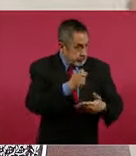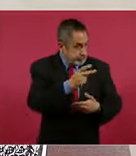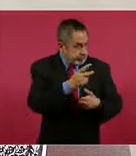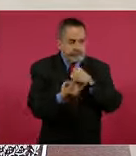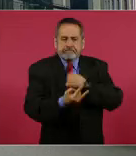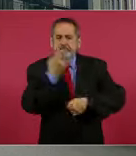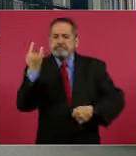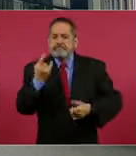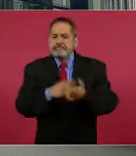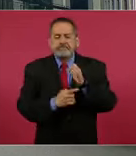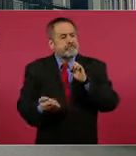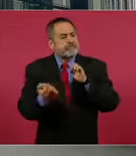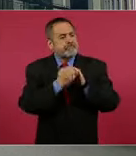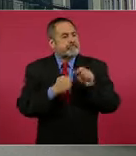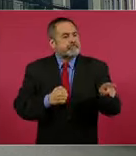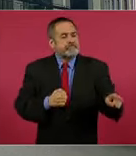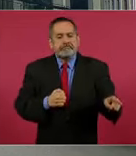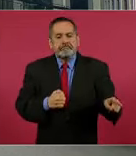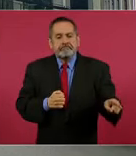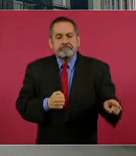ellos